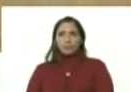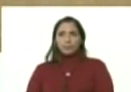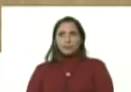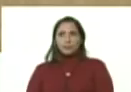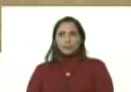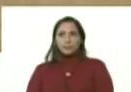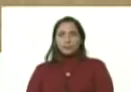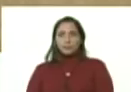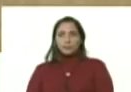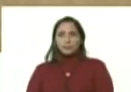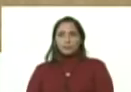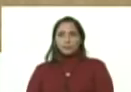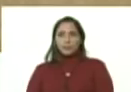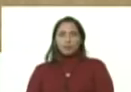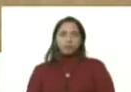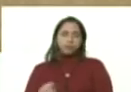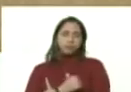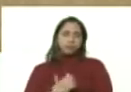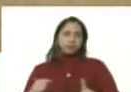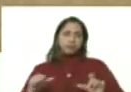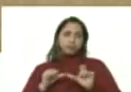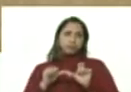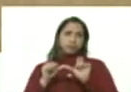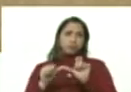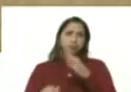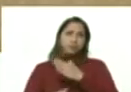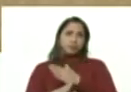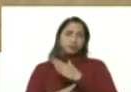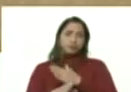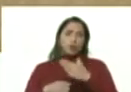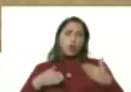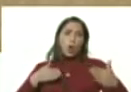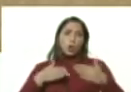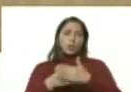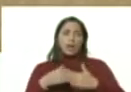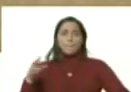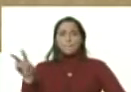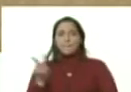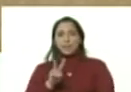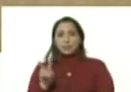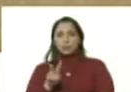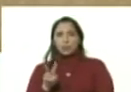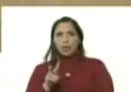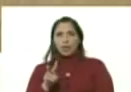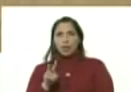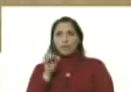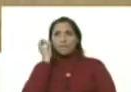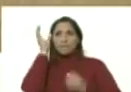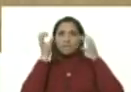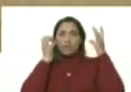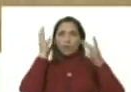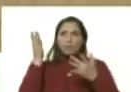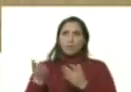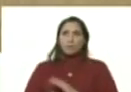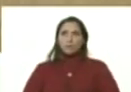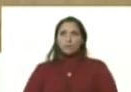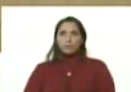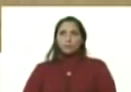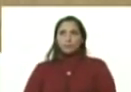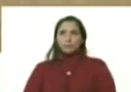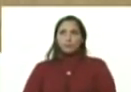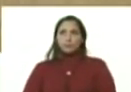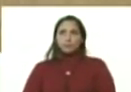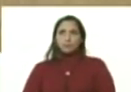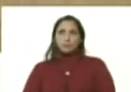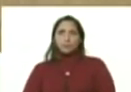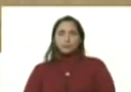bueno, una agresión permanente contra Venezuela, inventando los informes. Los últimos informes que